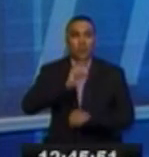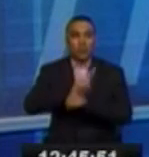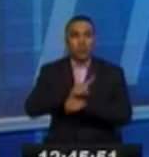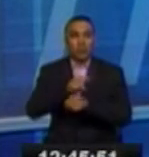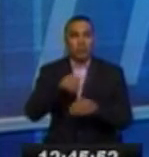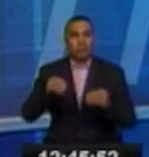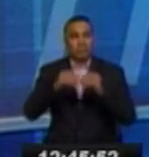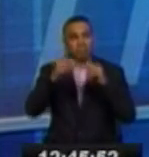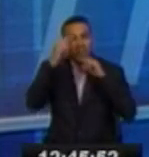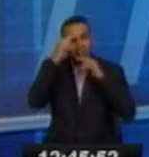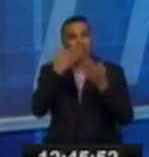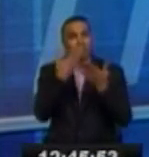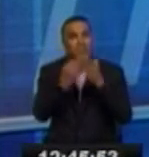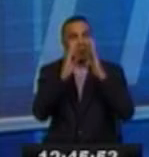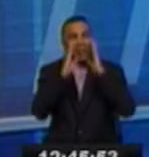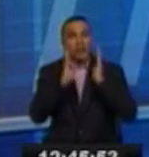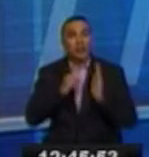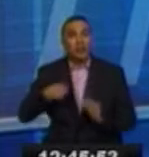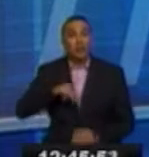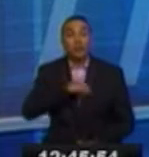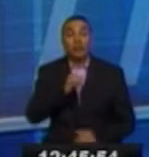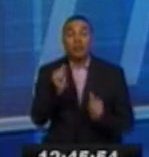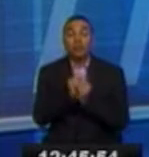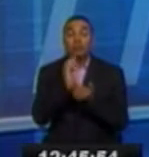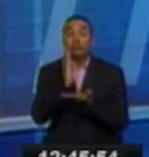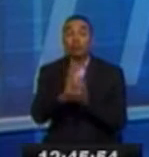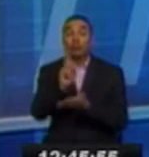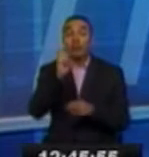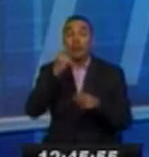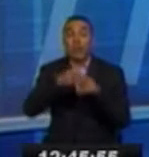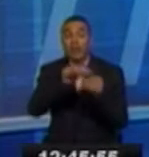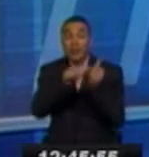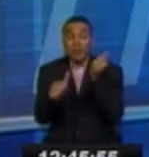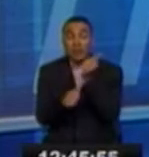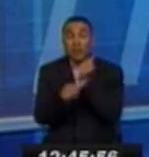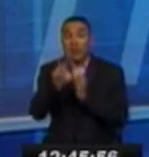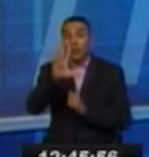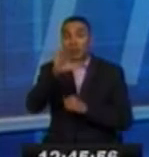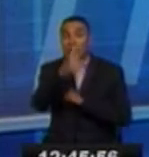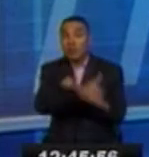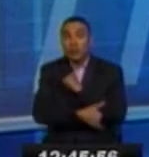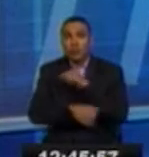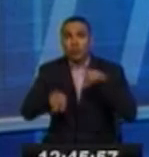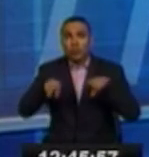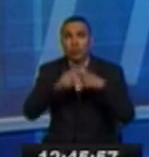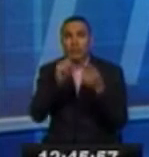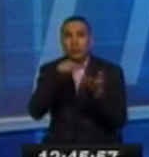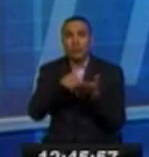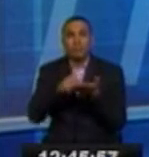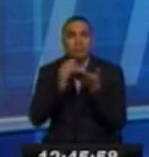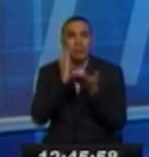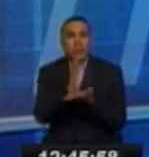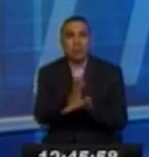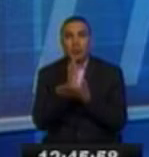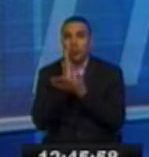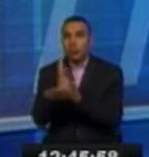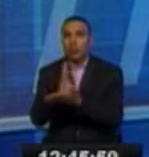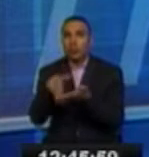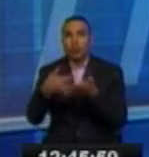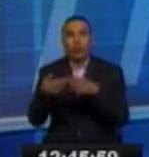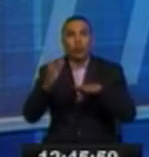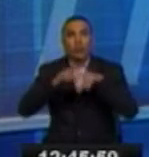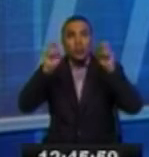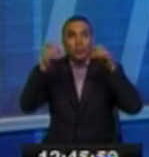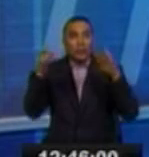12:45. Más noticias. Gracias por su sintonía. Con la versión de una ex asesora de Alianza País, empezaron ya a receptarse testimonios sobre el